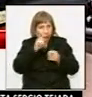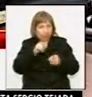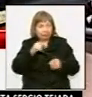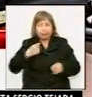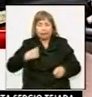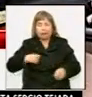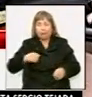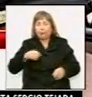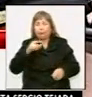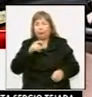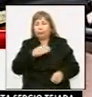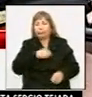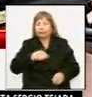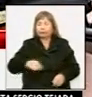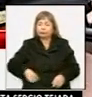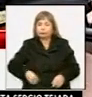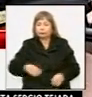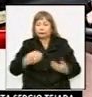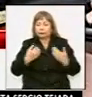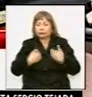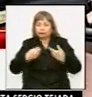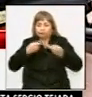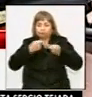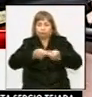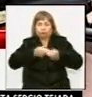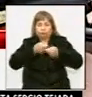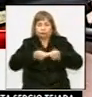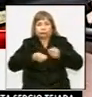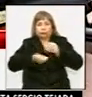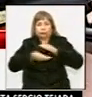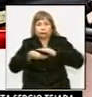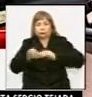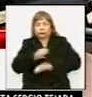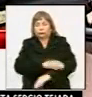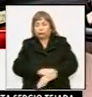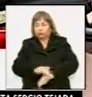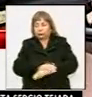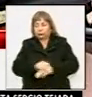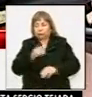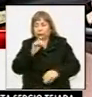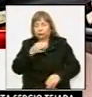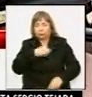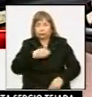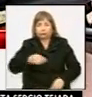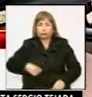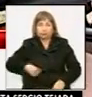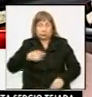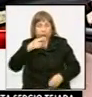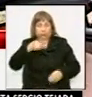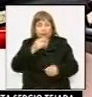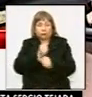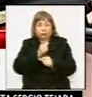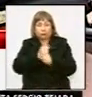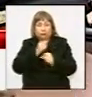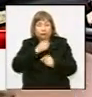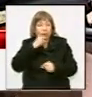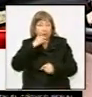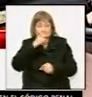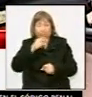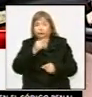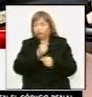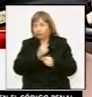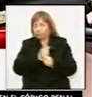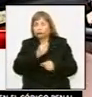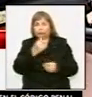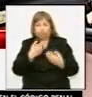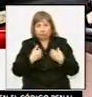alcalde o ese ministro tiene que luchar contra la corrupción, presidente. Y la ministra ahora tiene una gran labor. Y esa